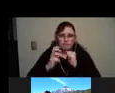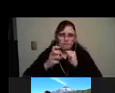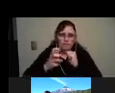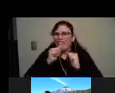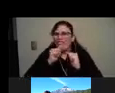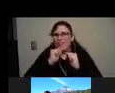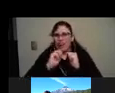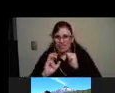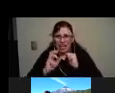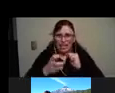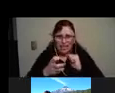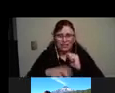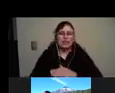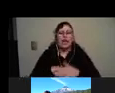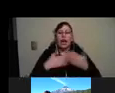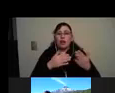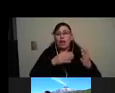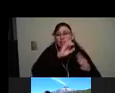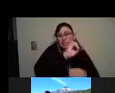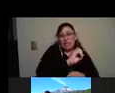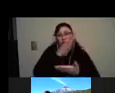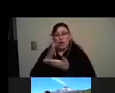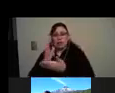más crítica donde es más